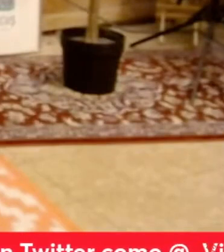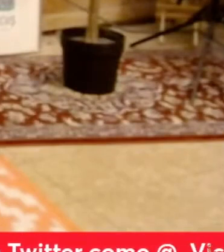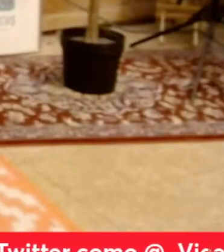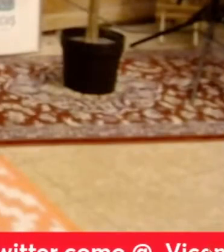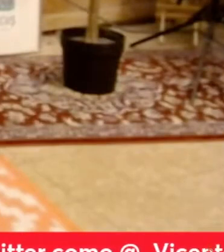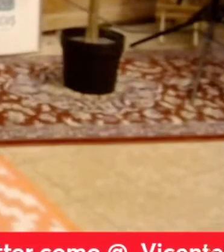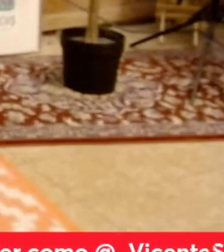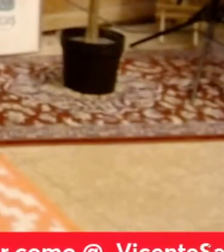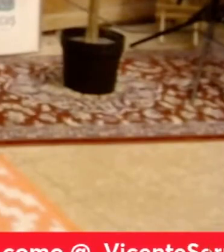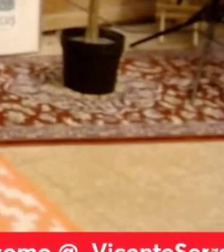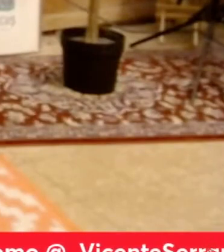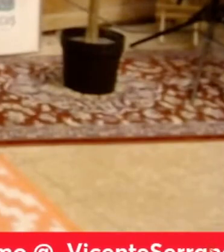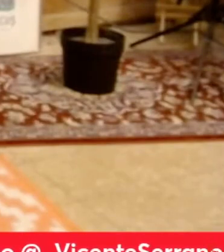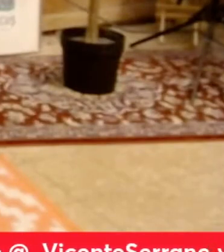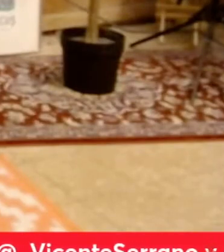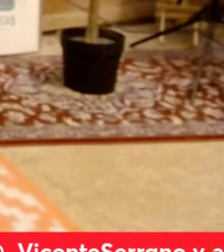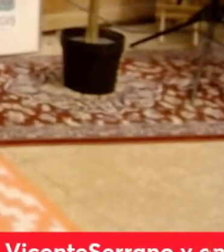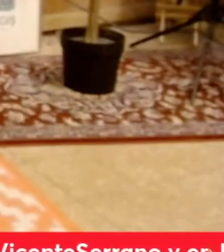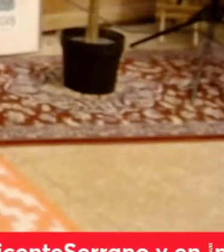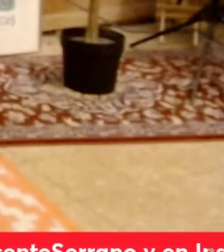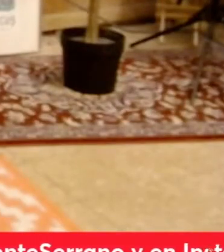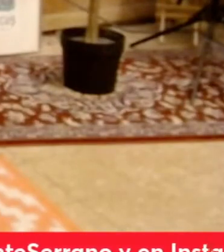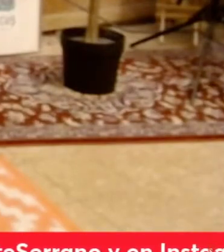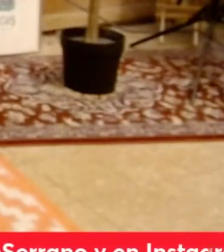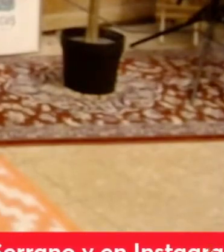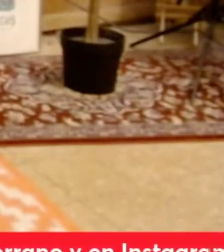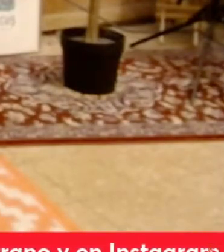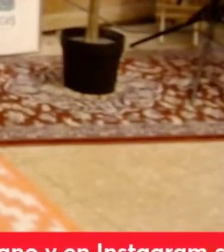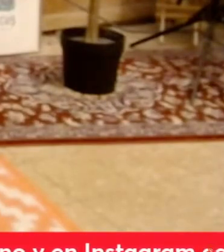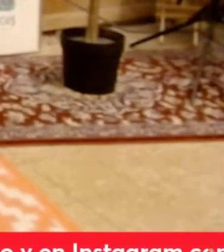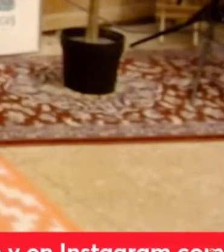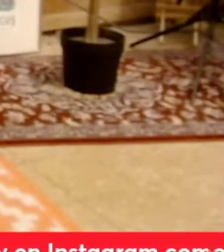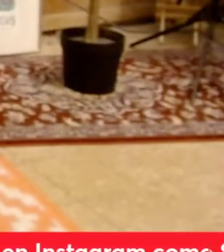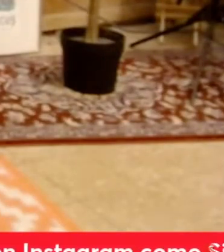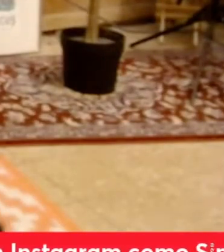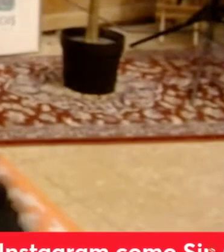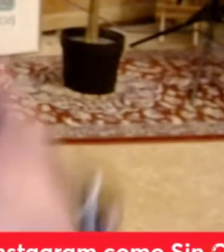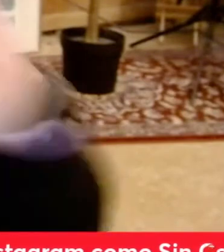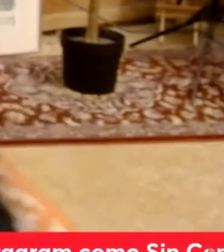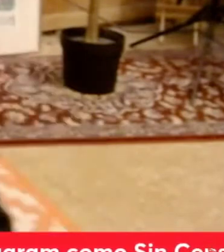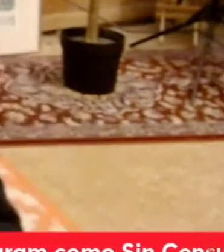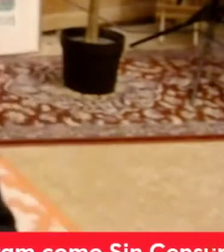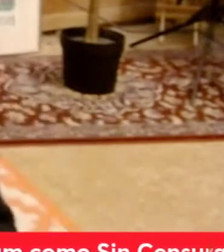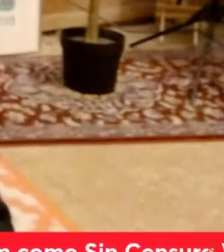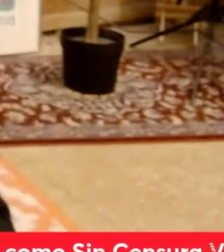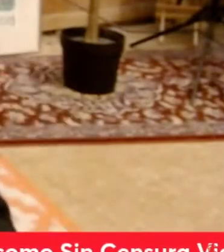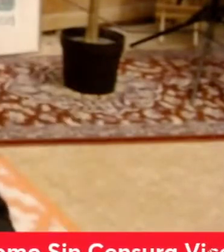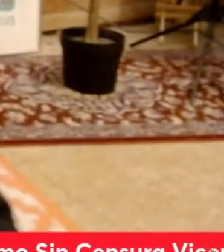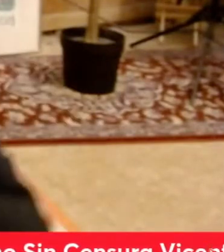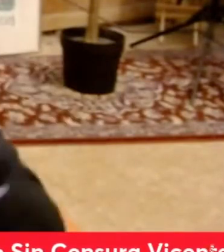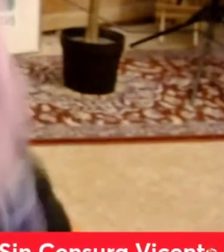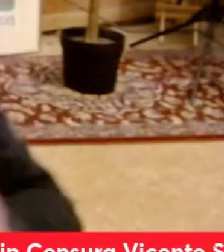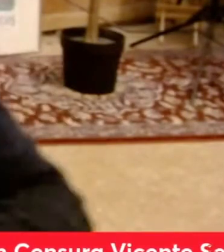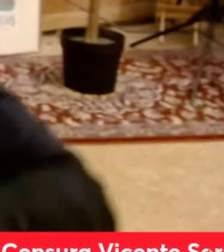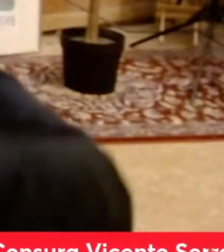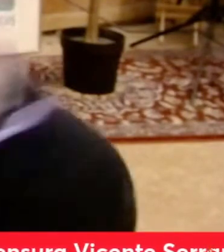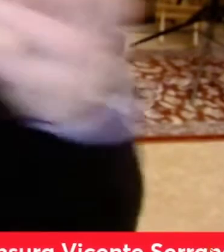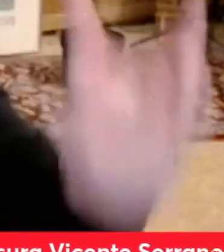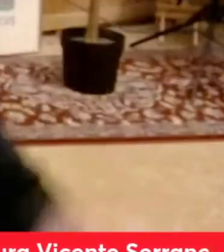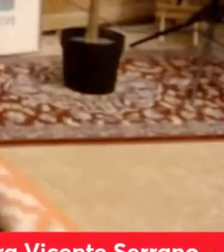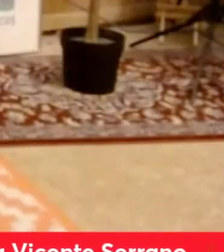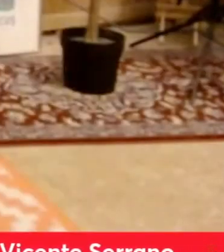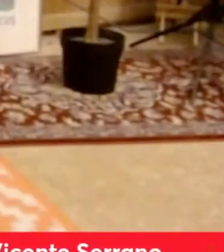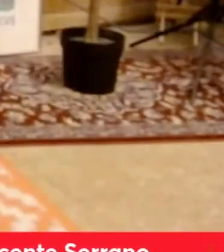le ha indignado la intervención que han intentado desde acá, desde Estados Unidos, con Xochitl